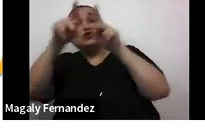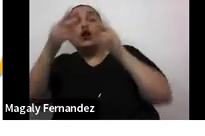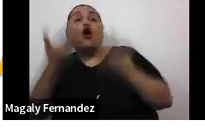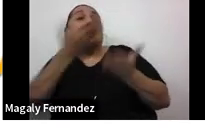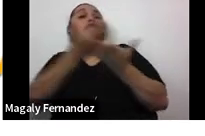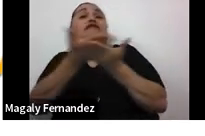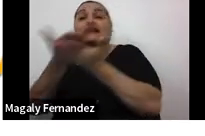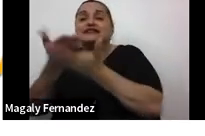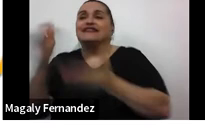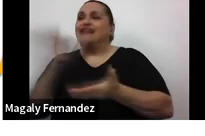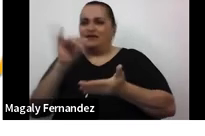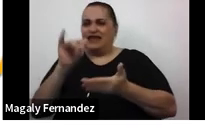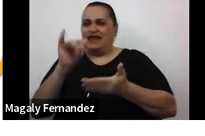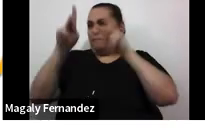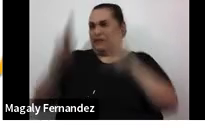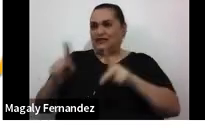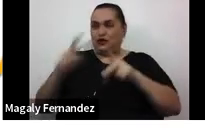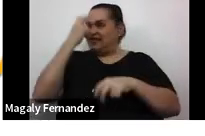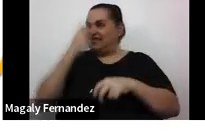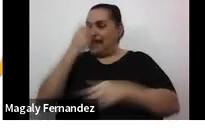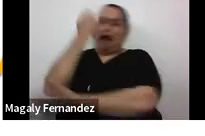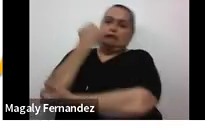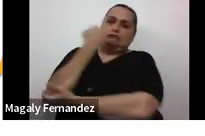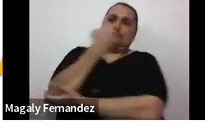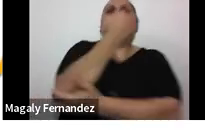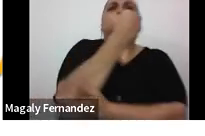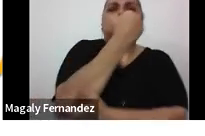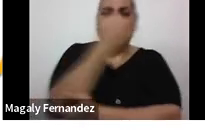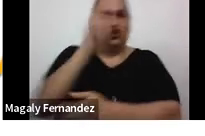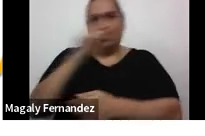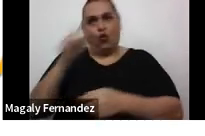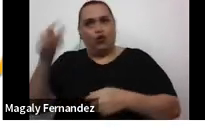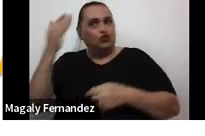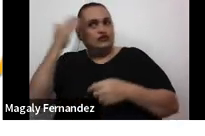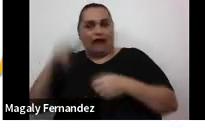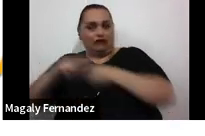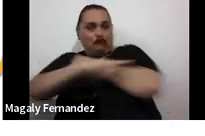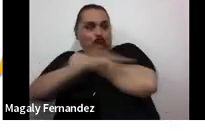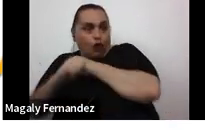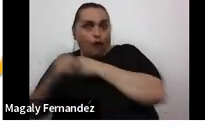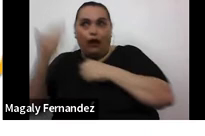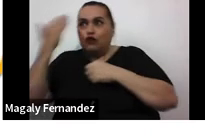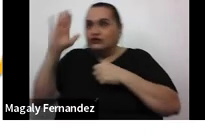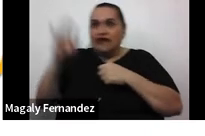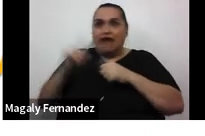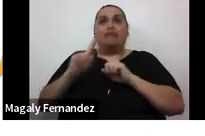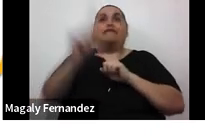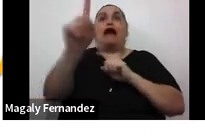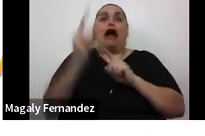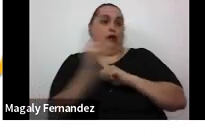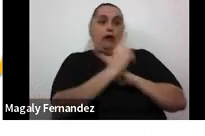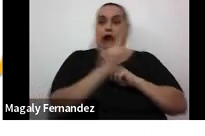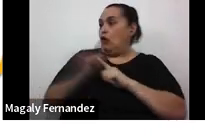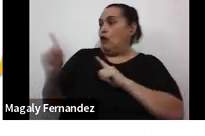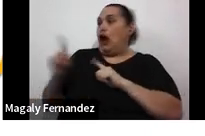persona ciega que está en la esquina para cruzarle la calle sin preguntarle porque esa persona no sabe si resaltando Es más no sabemos si va para allá o está esperando a la novia